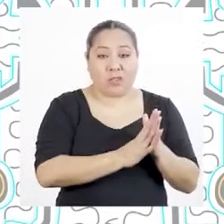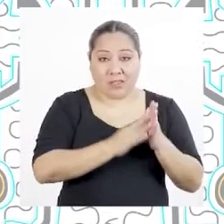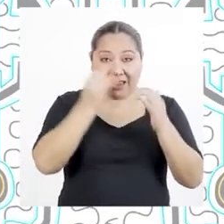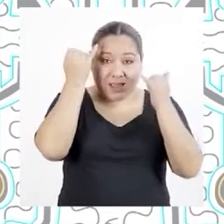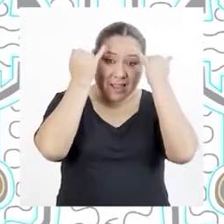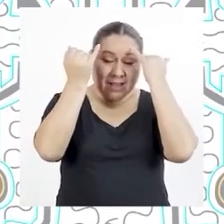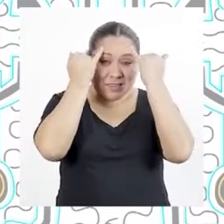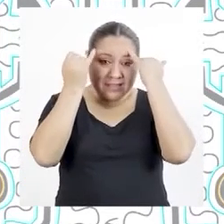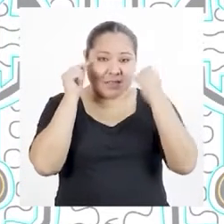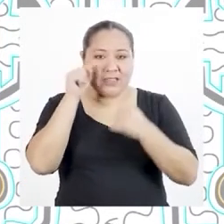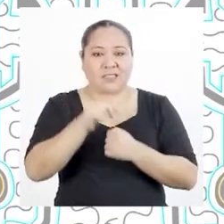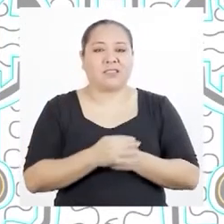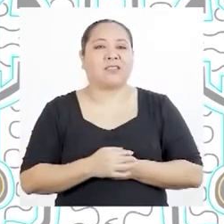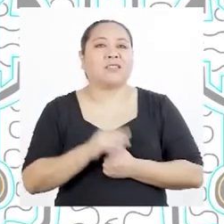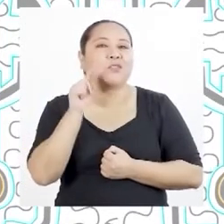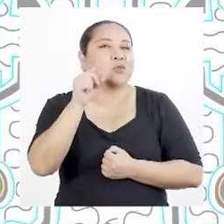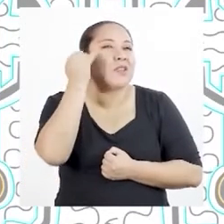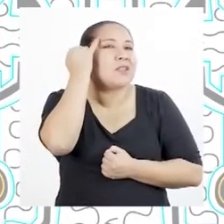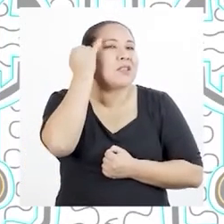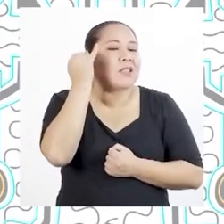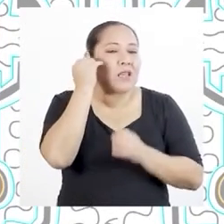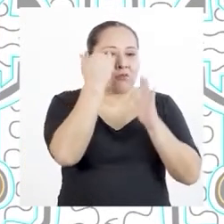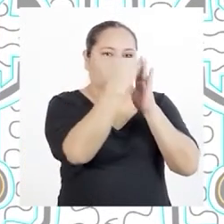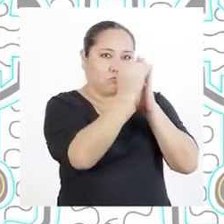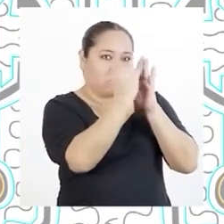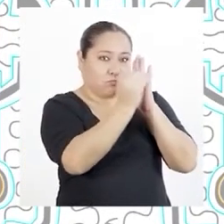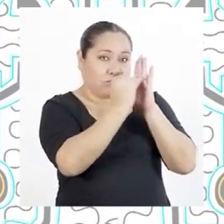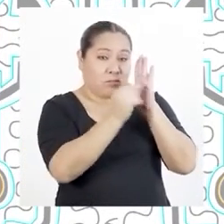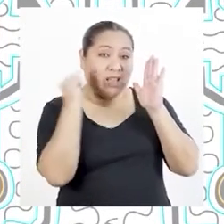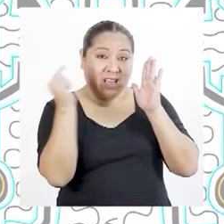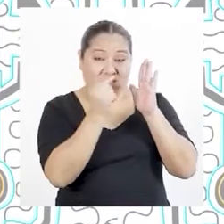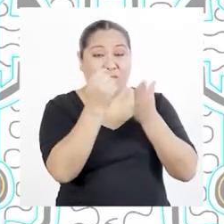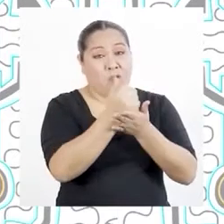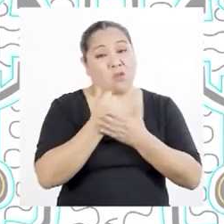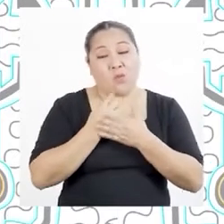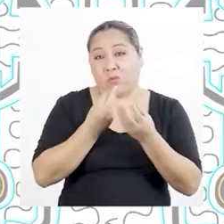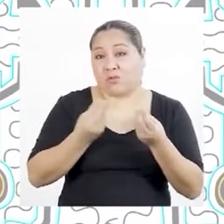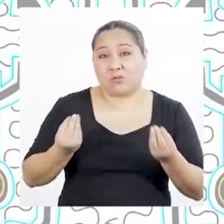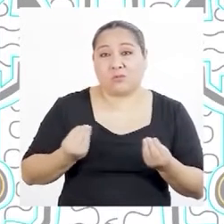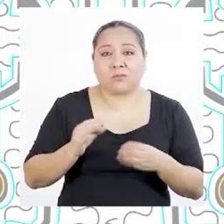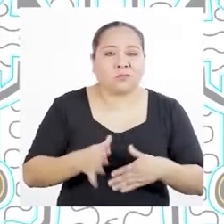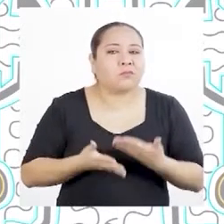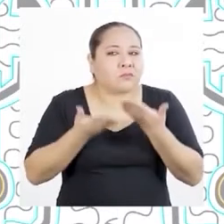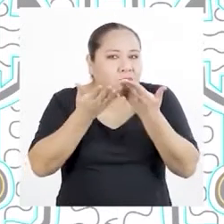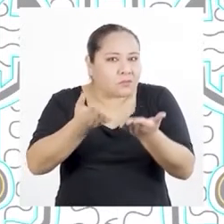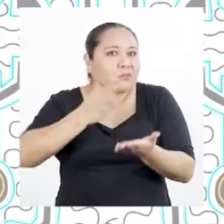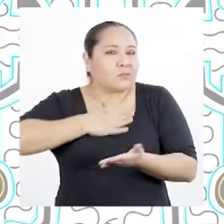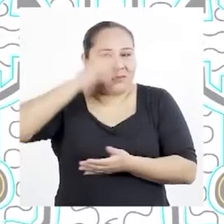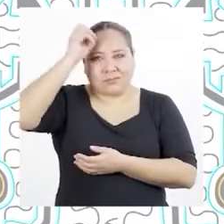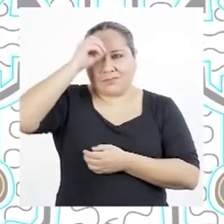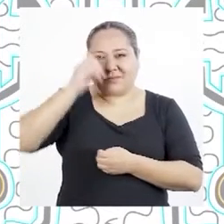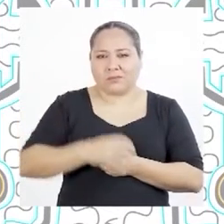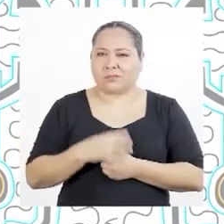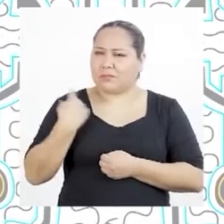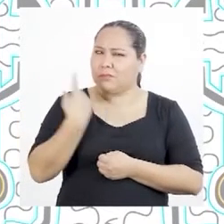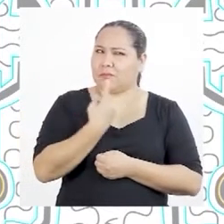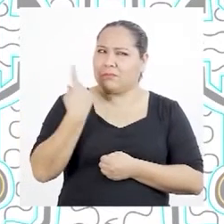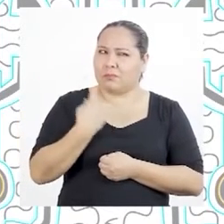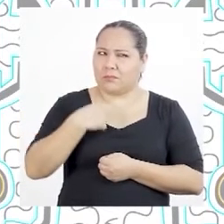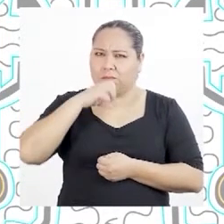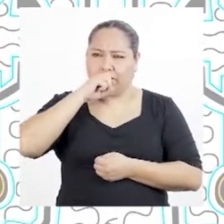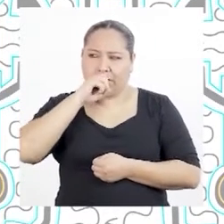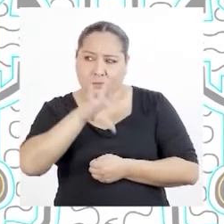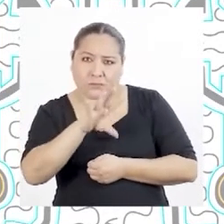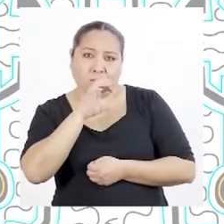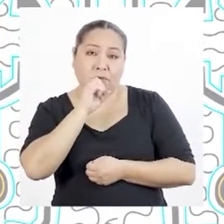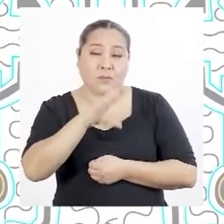nuestras ideas, que fue una de las indicaciones, me ayudó mucho para poder dar mi opinión. No solo